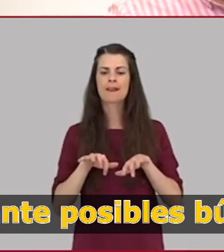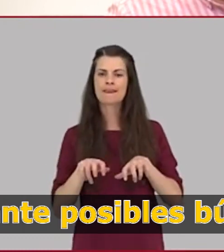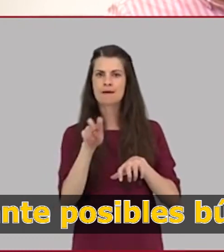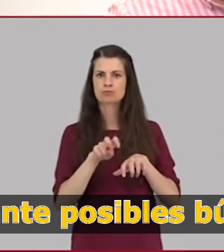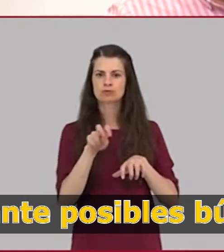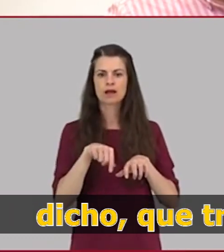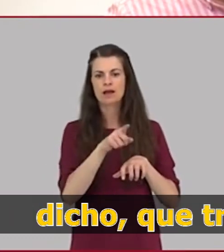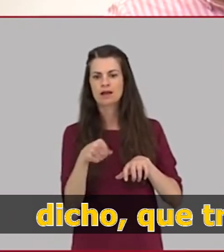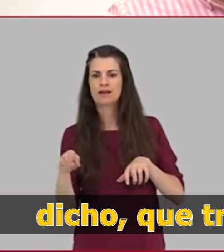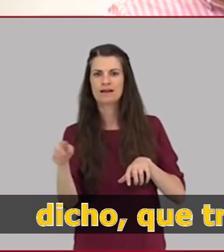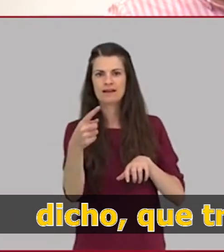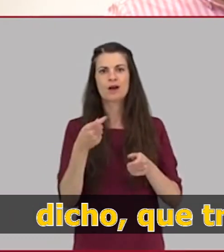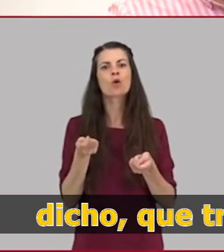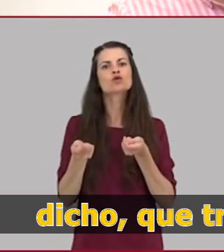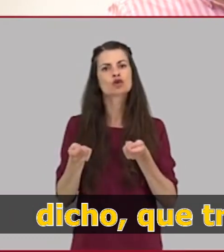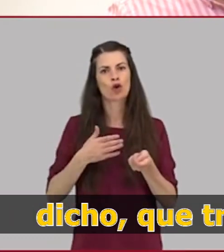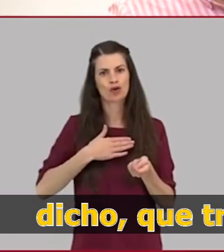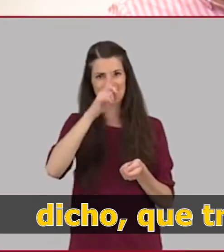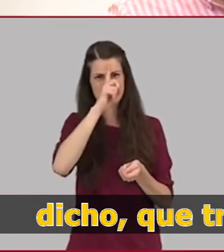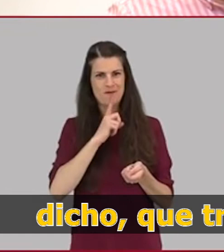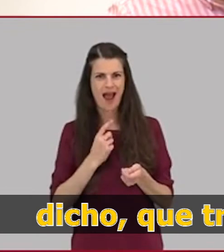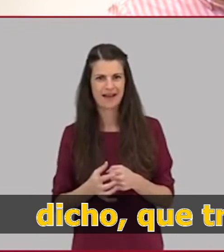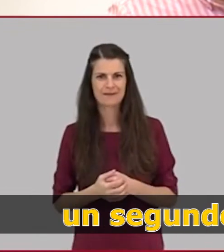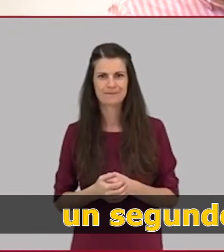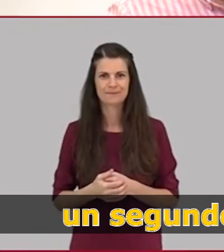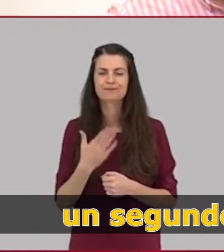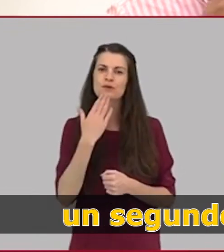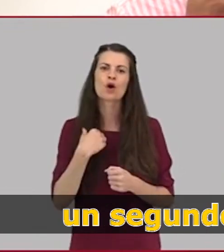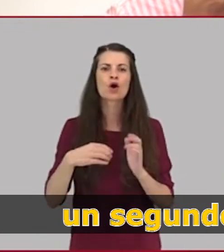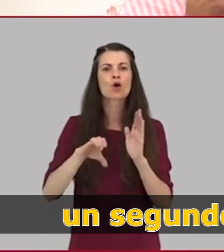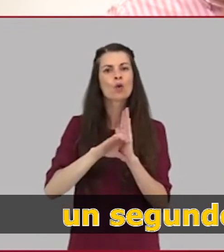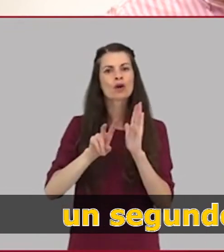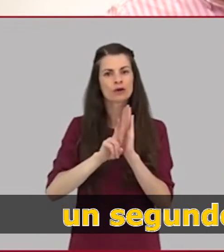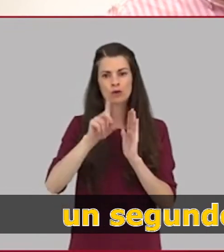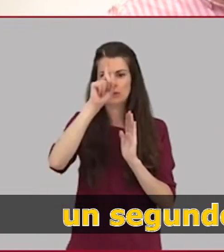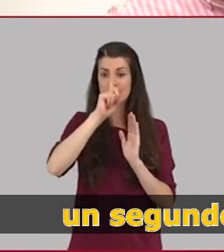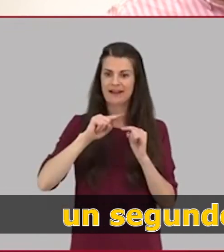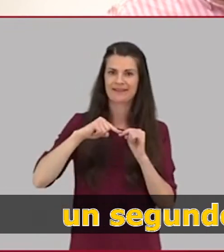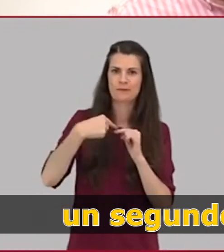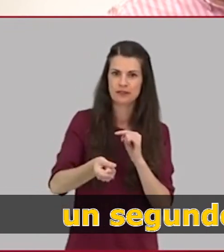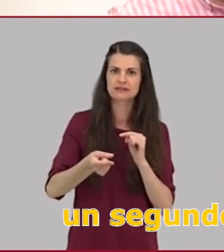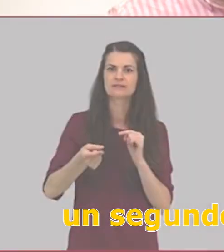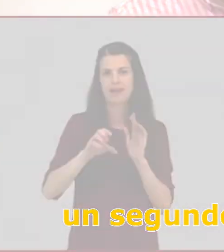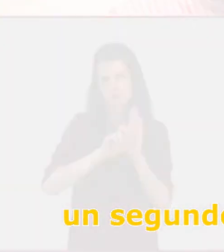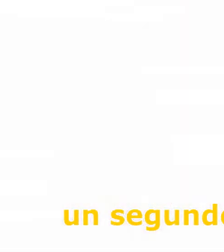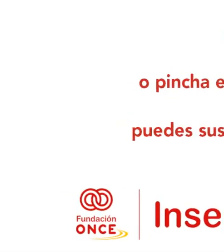búsquedas de empleadores, tal y como has dicho que trabajan ahora, bueno, pues obtengan un segundo currículum, ¿no? De claro.